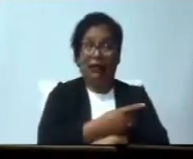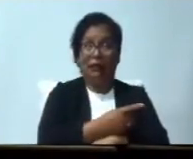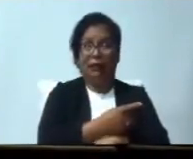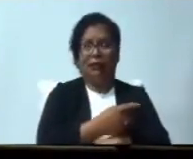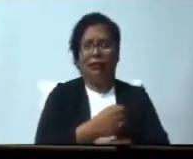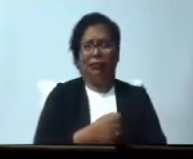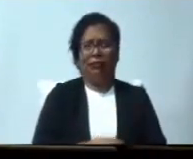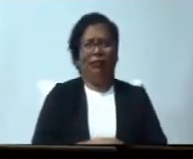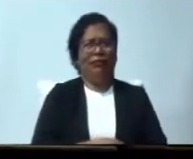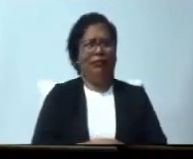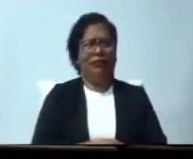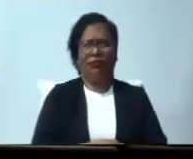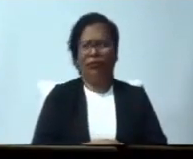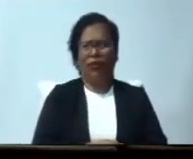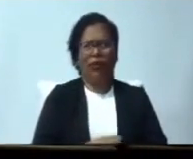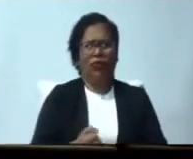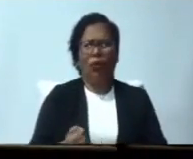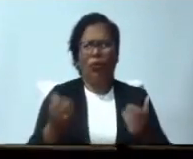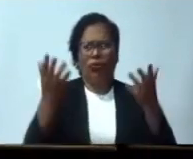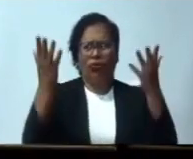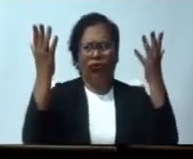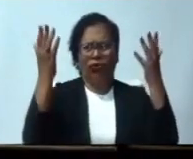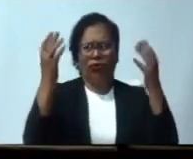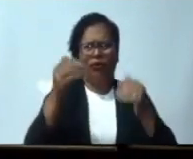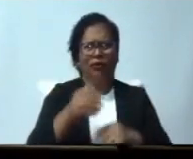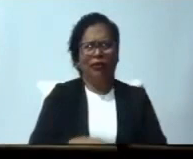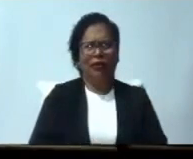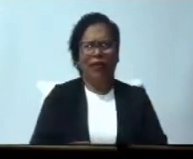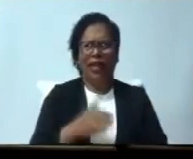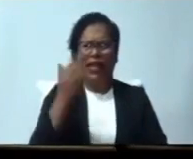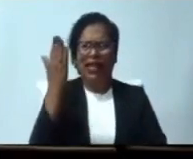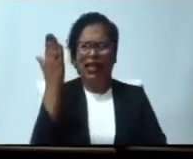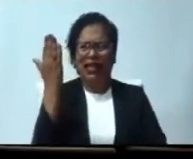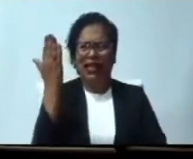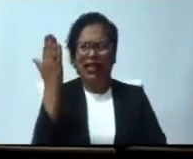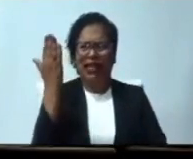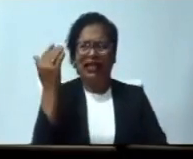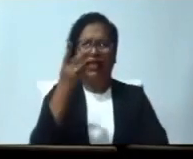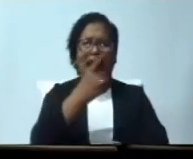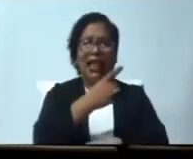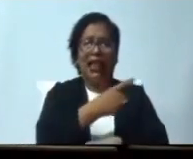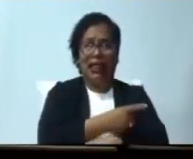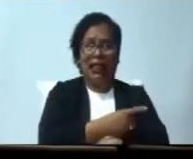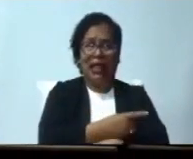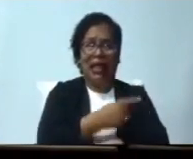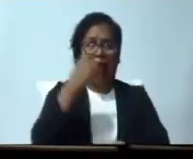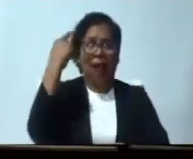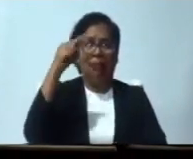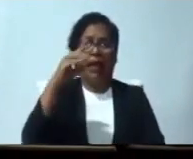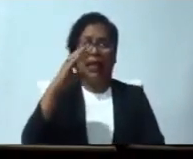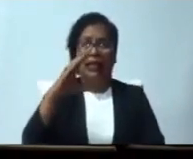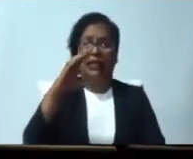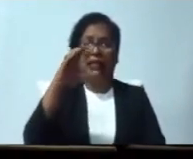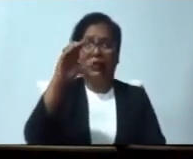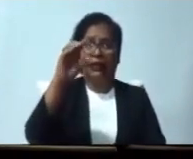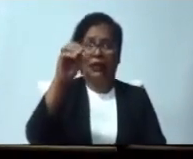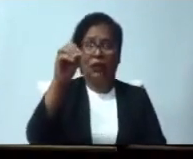que es demasiado día para que la empresa no pueda tener un empleado. Imagínese usted, presidente,